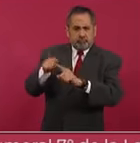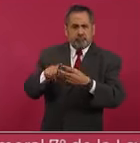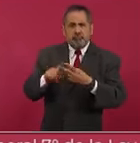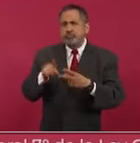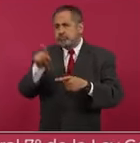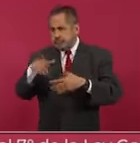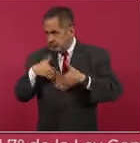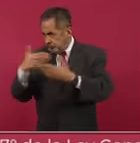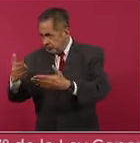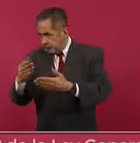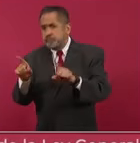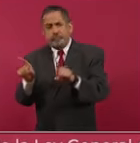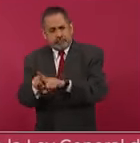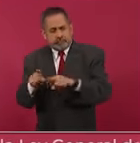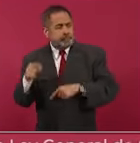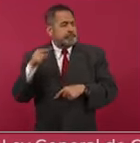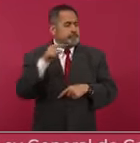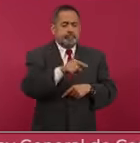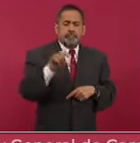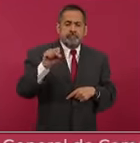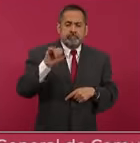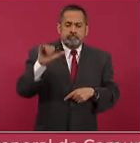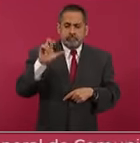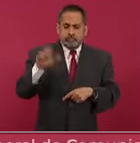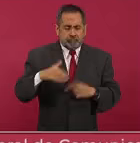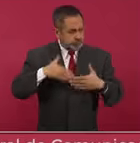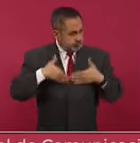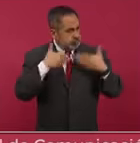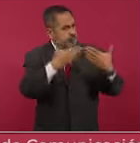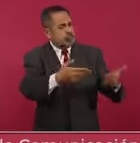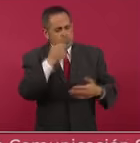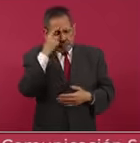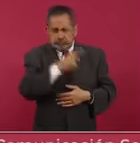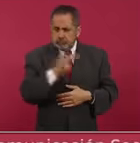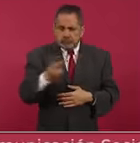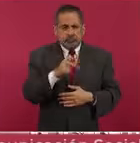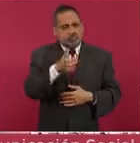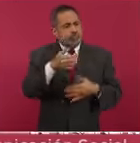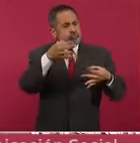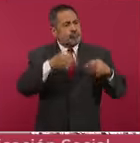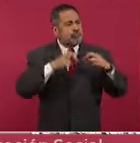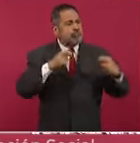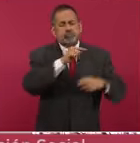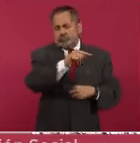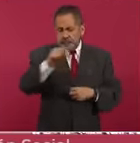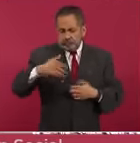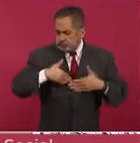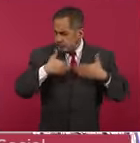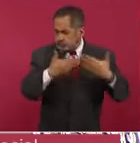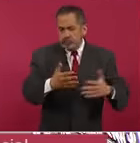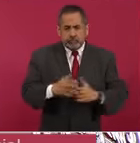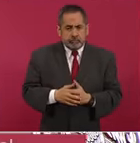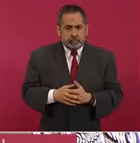presidente de la Suprema Corte de Justicia y en otros ministros. Ahora actuaron muy